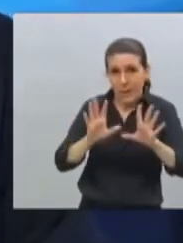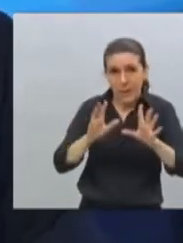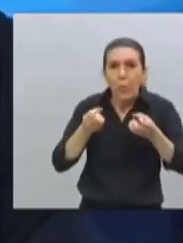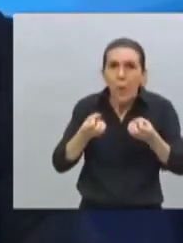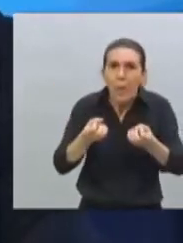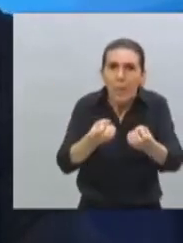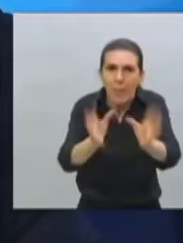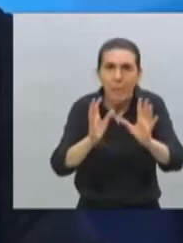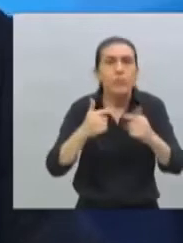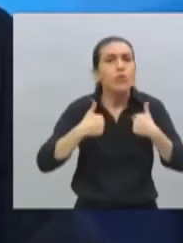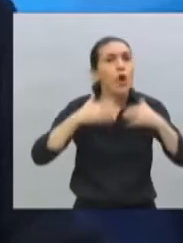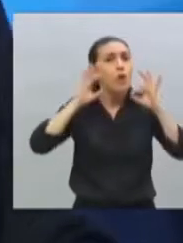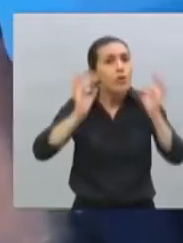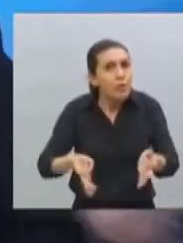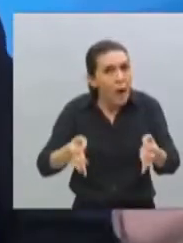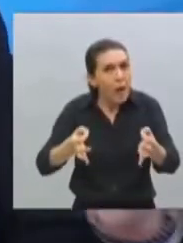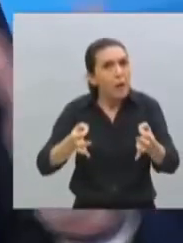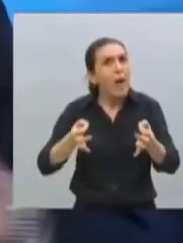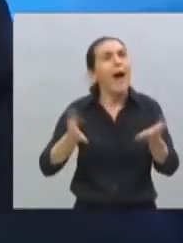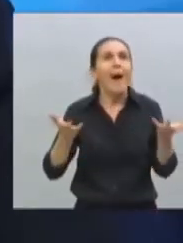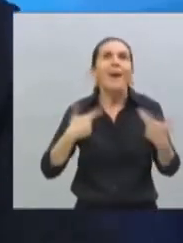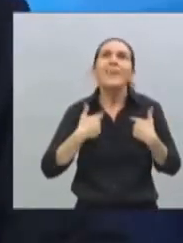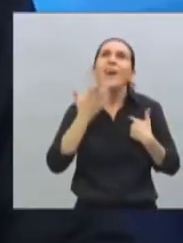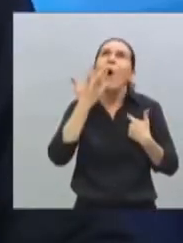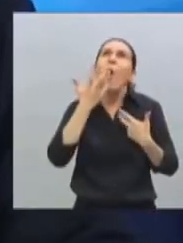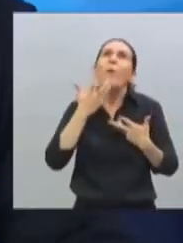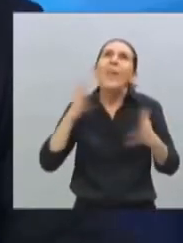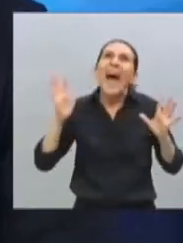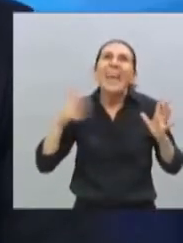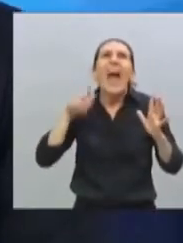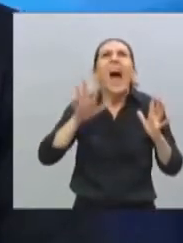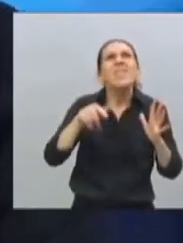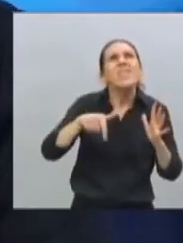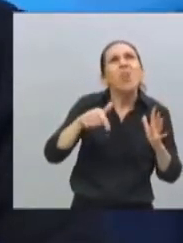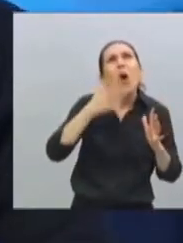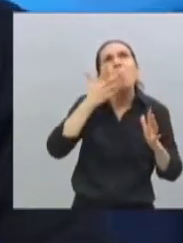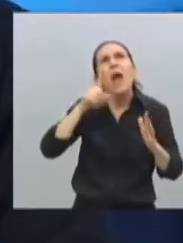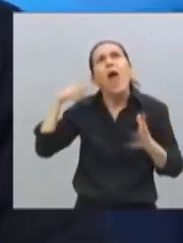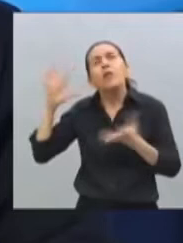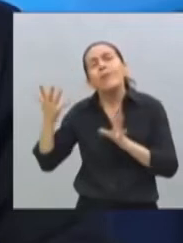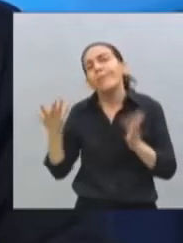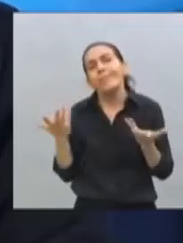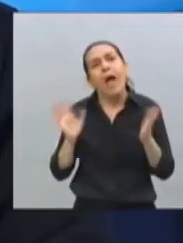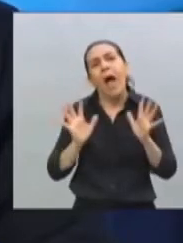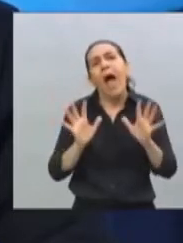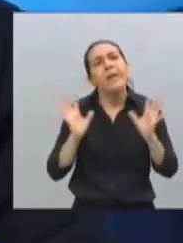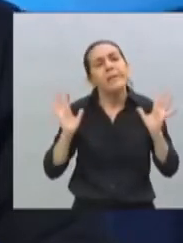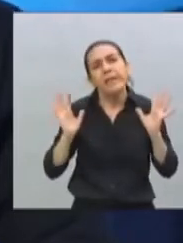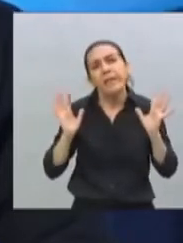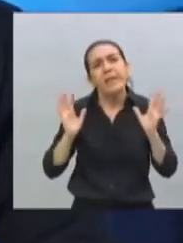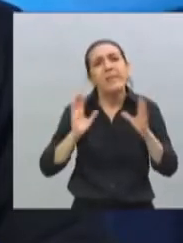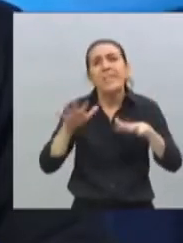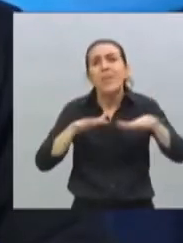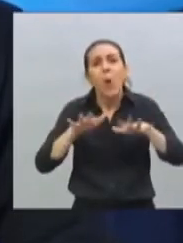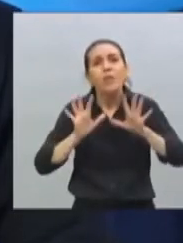toda su fuerza, todavía no ha llegado. O sea, se esperan un tiempo más. Entonces, en la controversia de tomar decisiones en cuanto a la